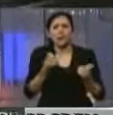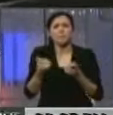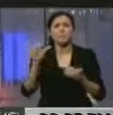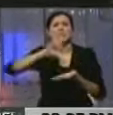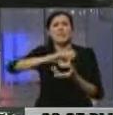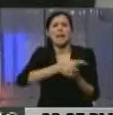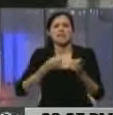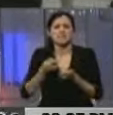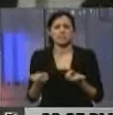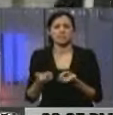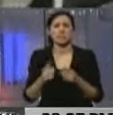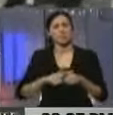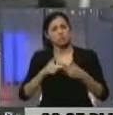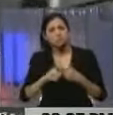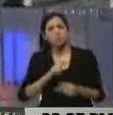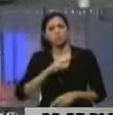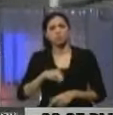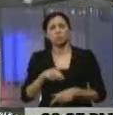Así que bueno, hemos ocupado